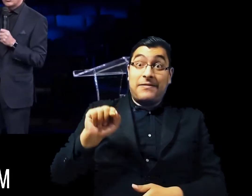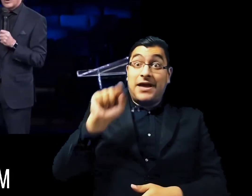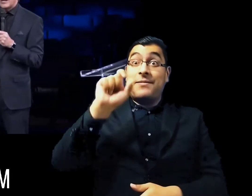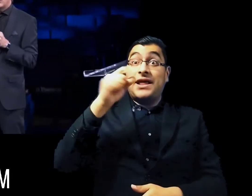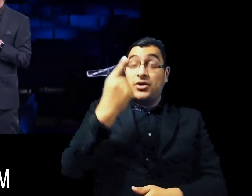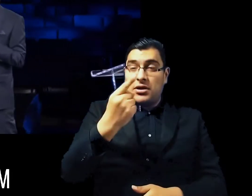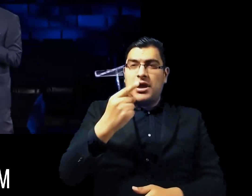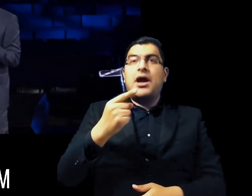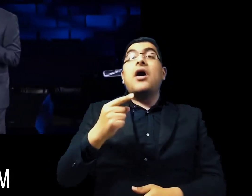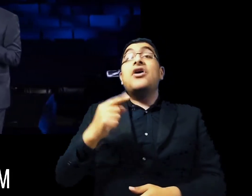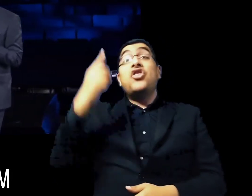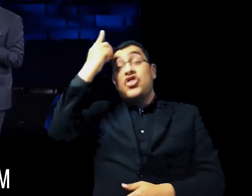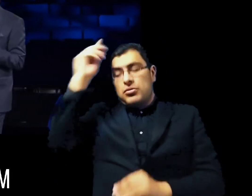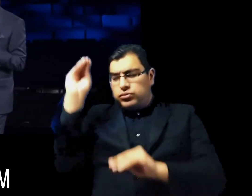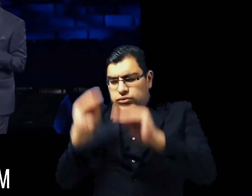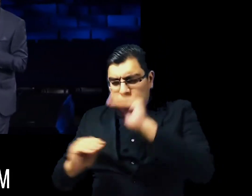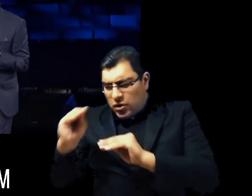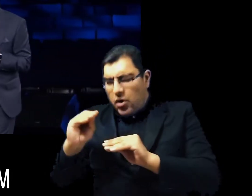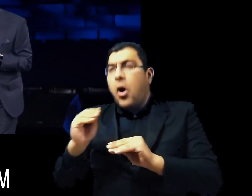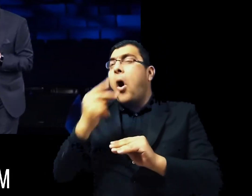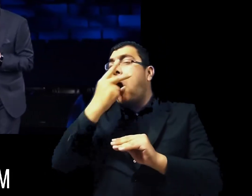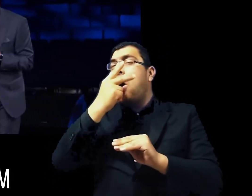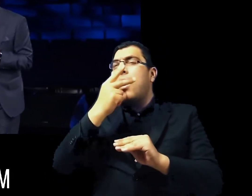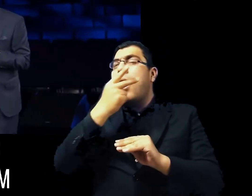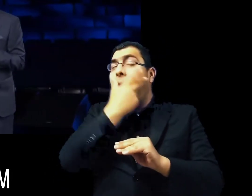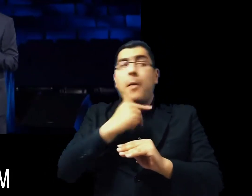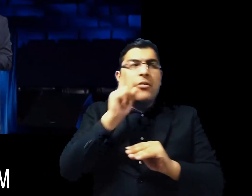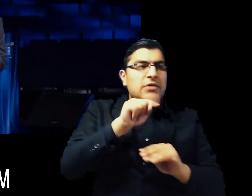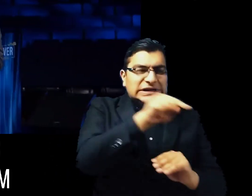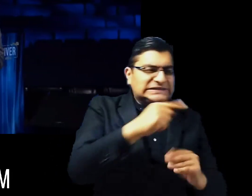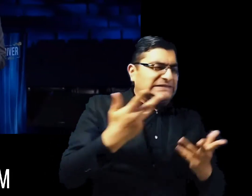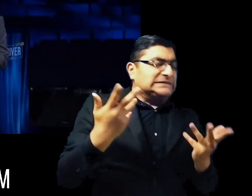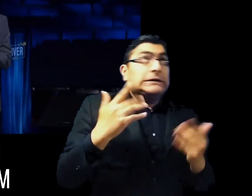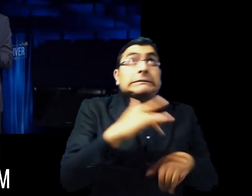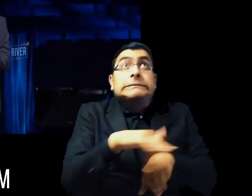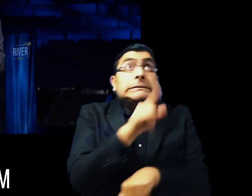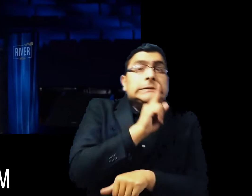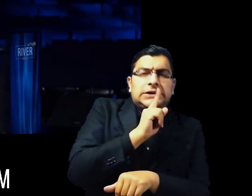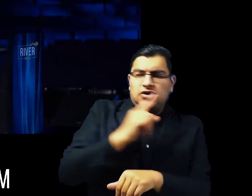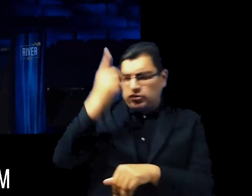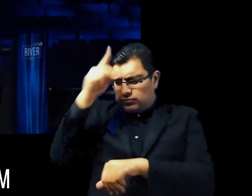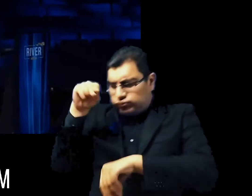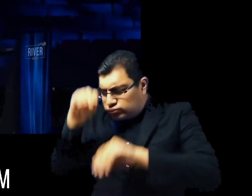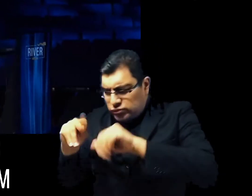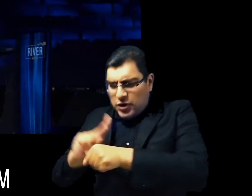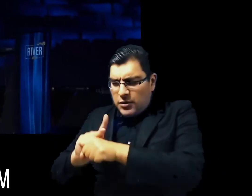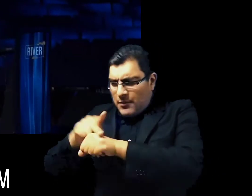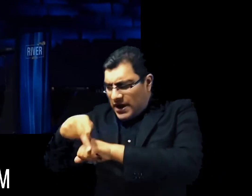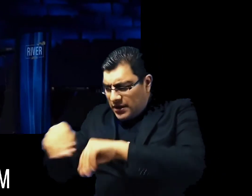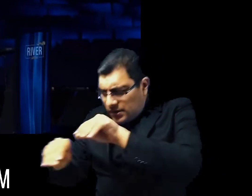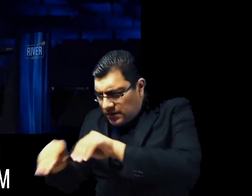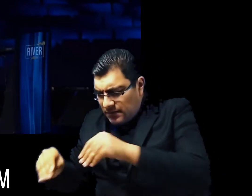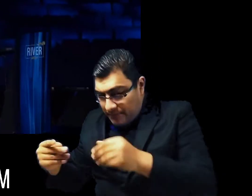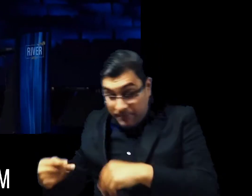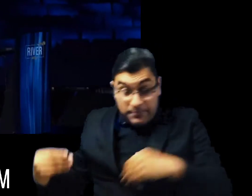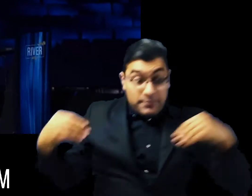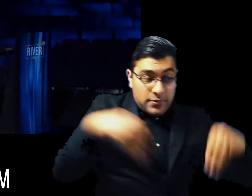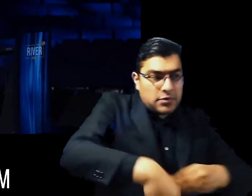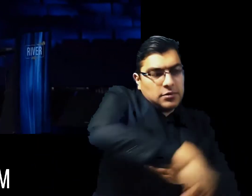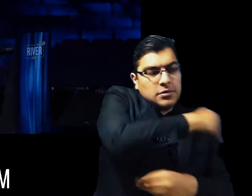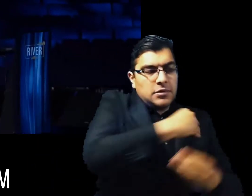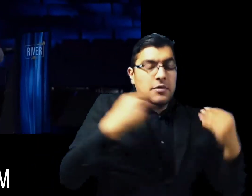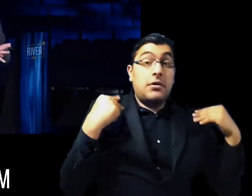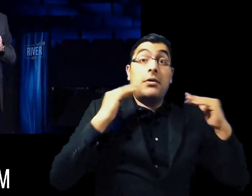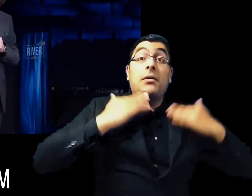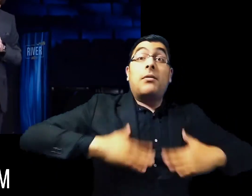hombre y a su mujer túnicas de pieles y los vistió. Yo tengo un mensaje llamado El Vestidor de Dios,